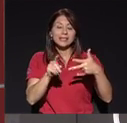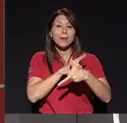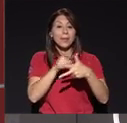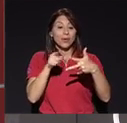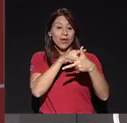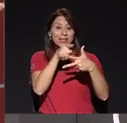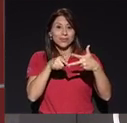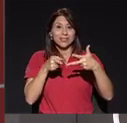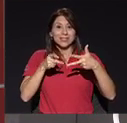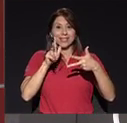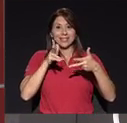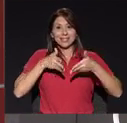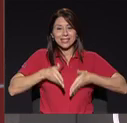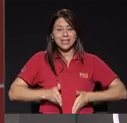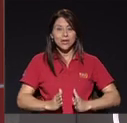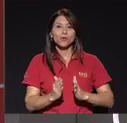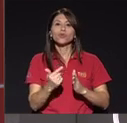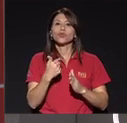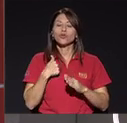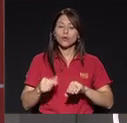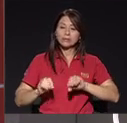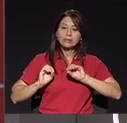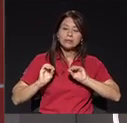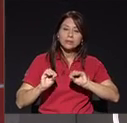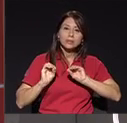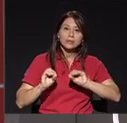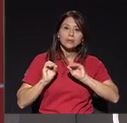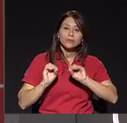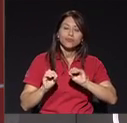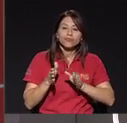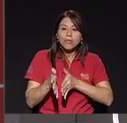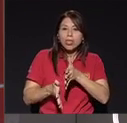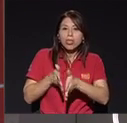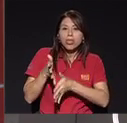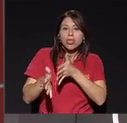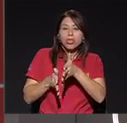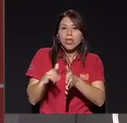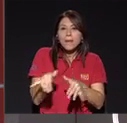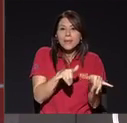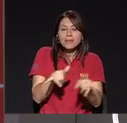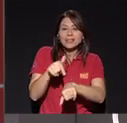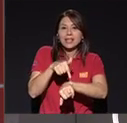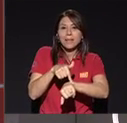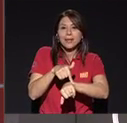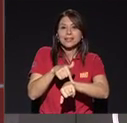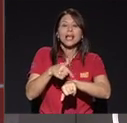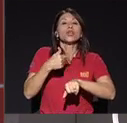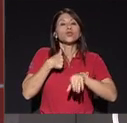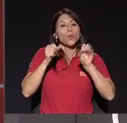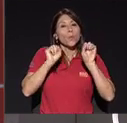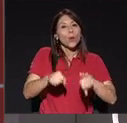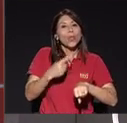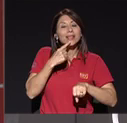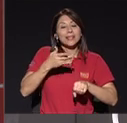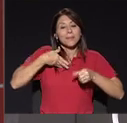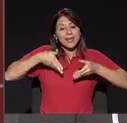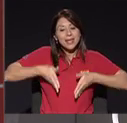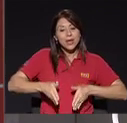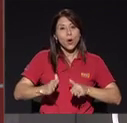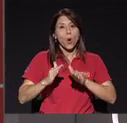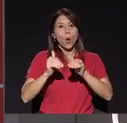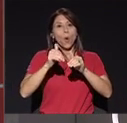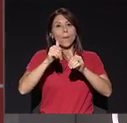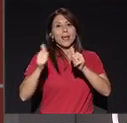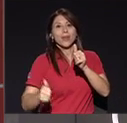tocó criarlos por las mismas etapas, y yo puedo decir que mi hijo menor, que tiene una forma de aprendizaje distinta, él tiene